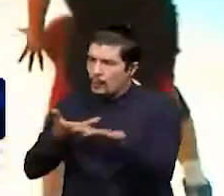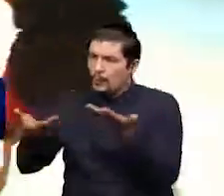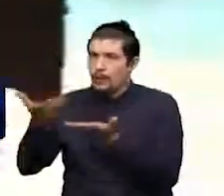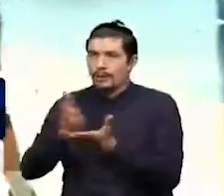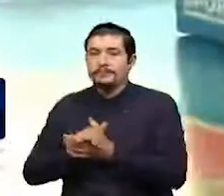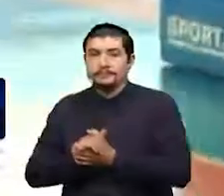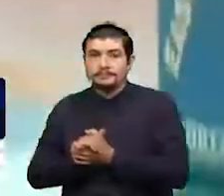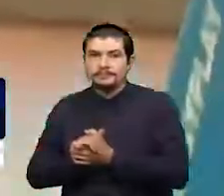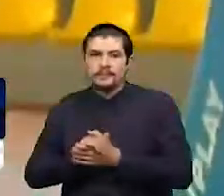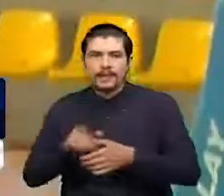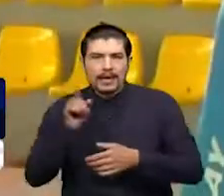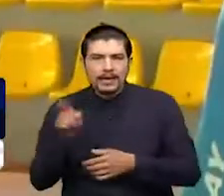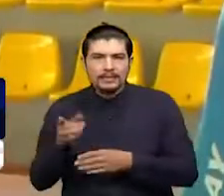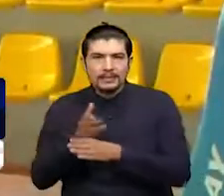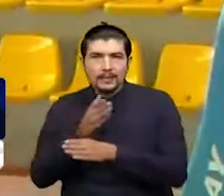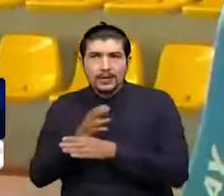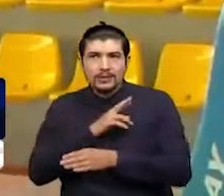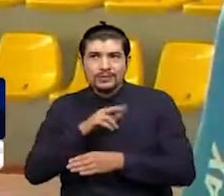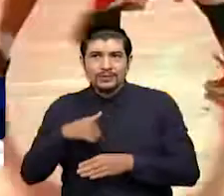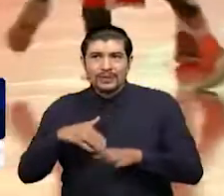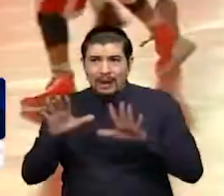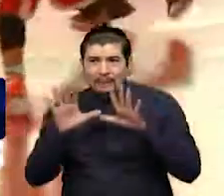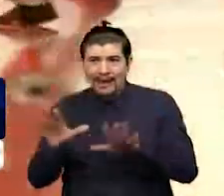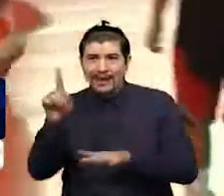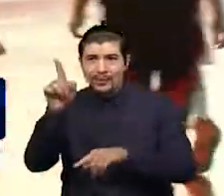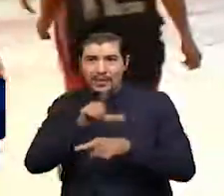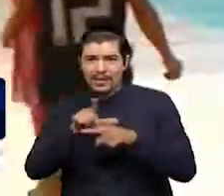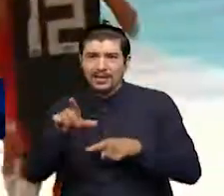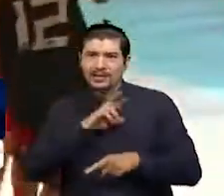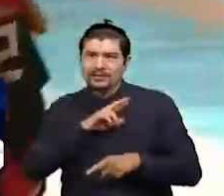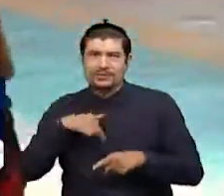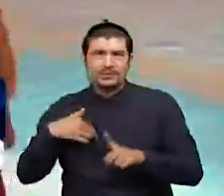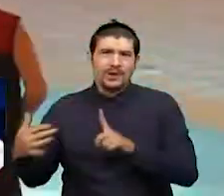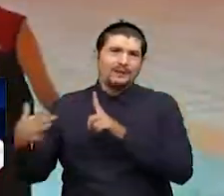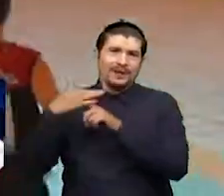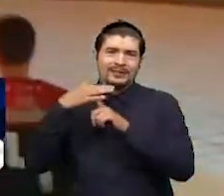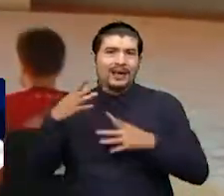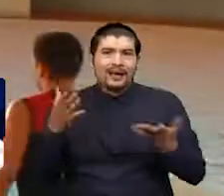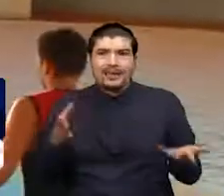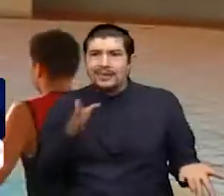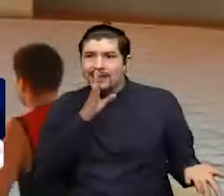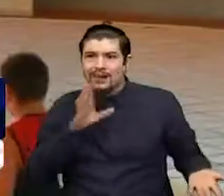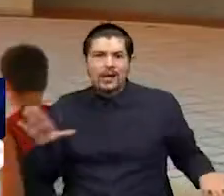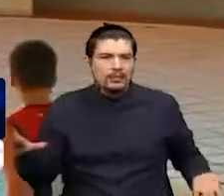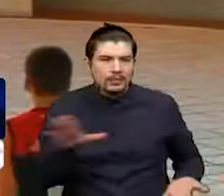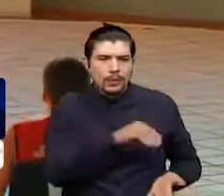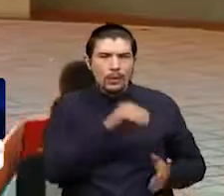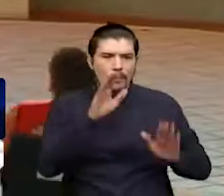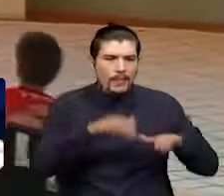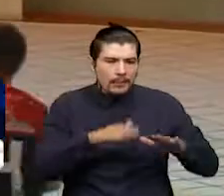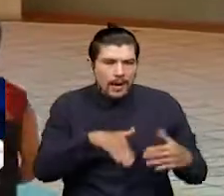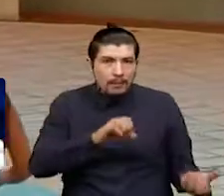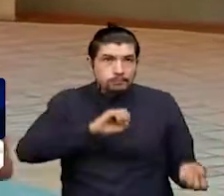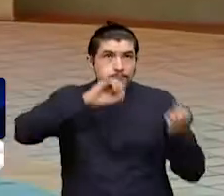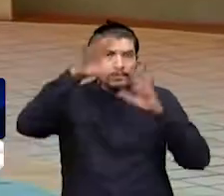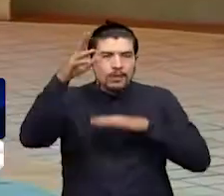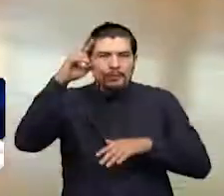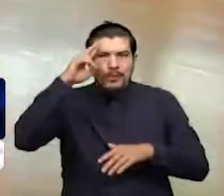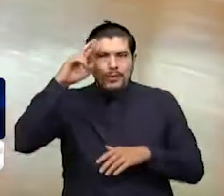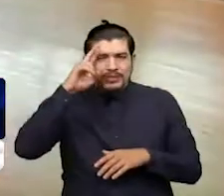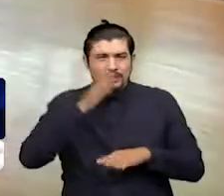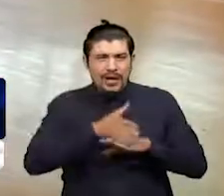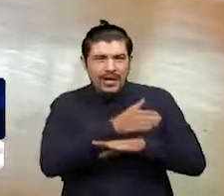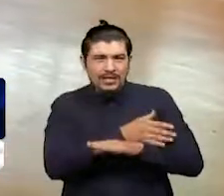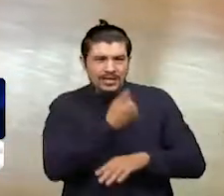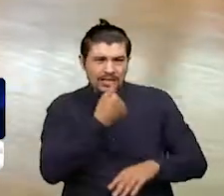si paramos un fin de semana no nos perjudica sino a todos en el baloncesto entonces como lo digo es